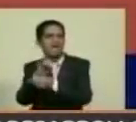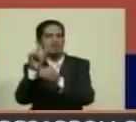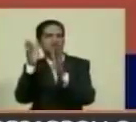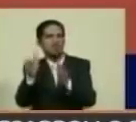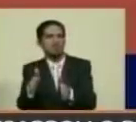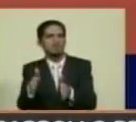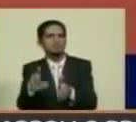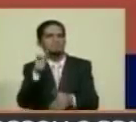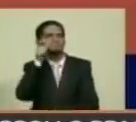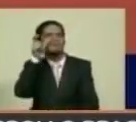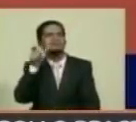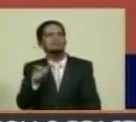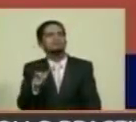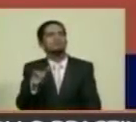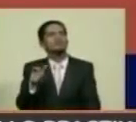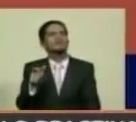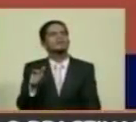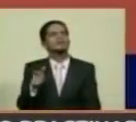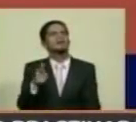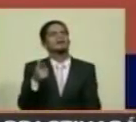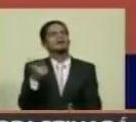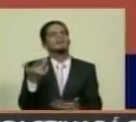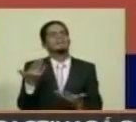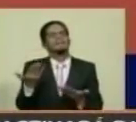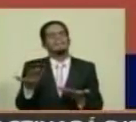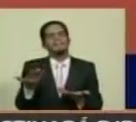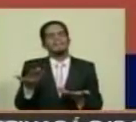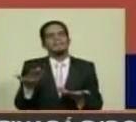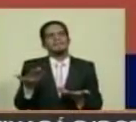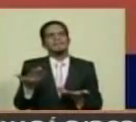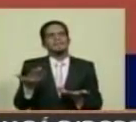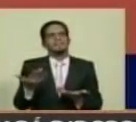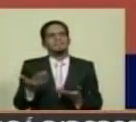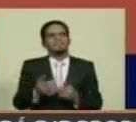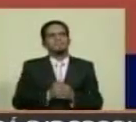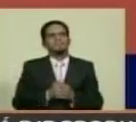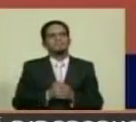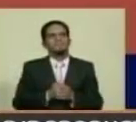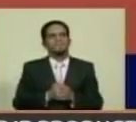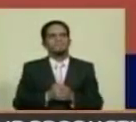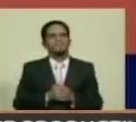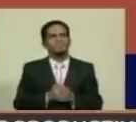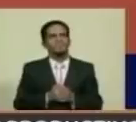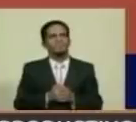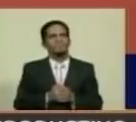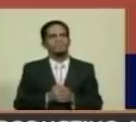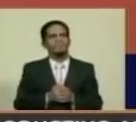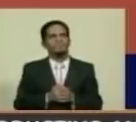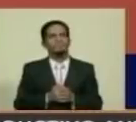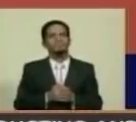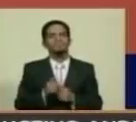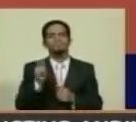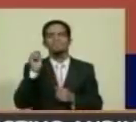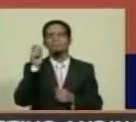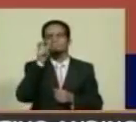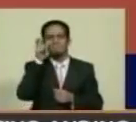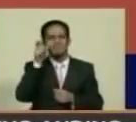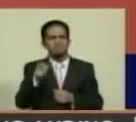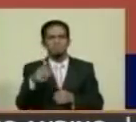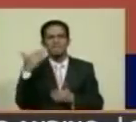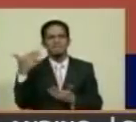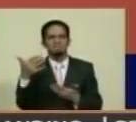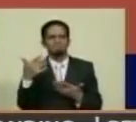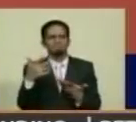que ha perpetrado uno de los delitos más deleznables, más asquerosos que